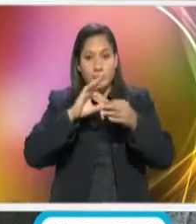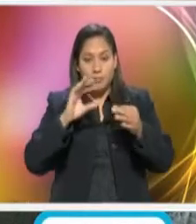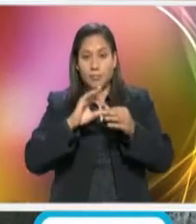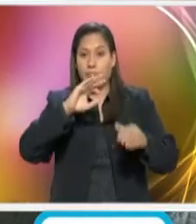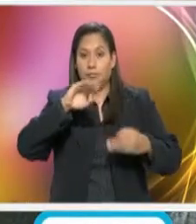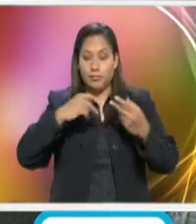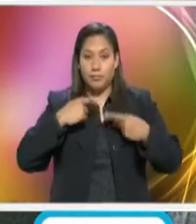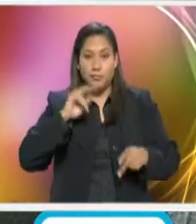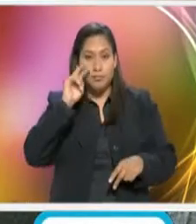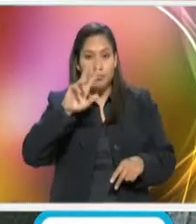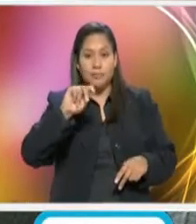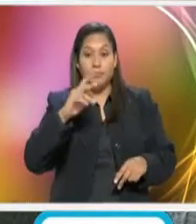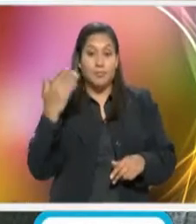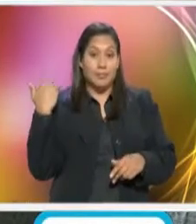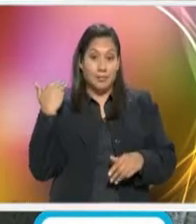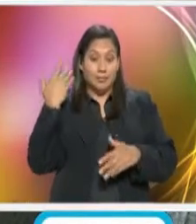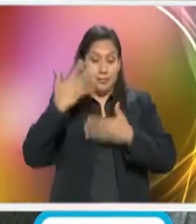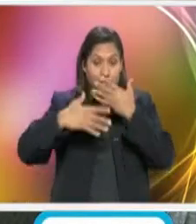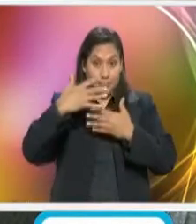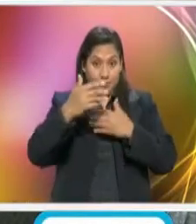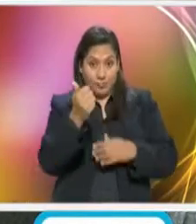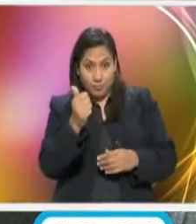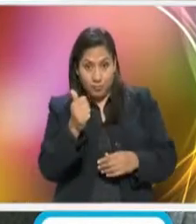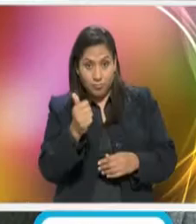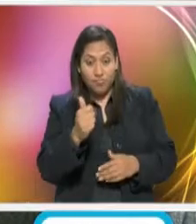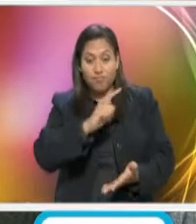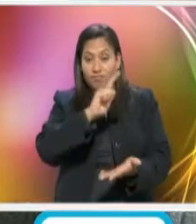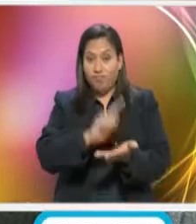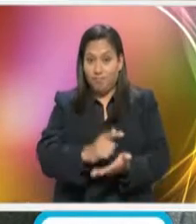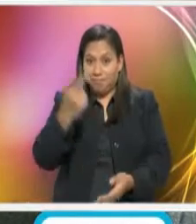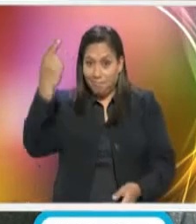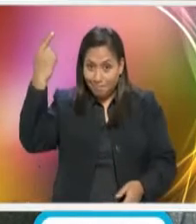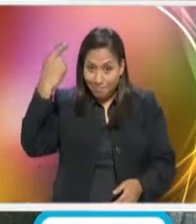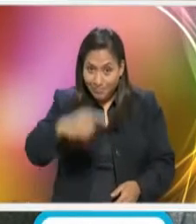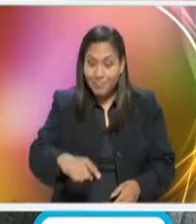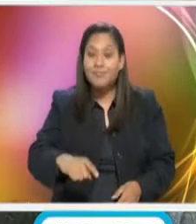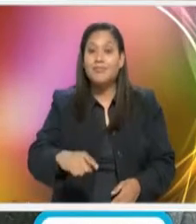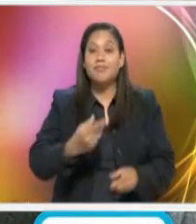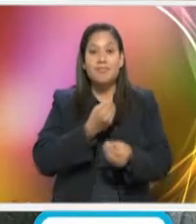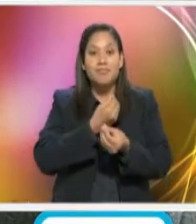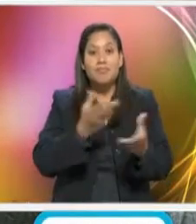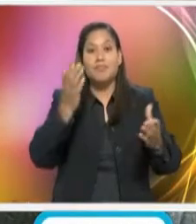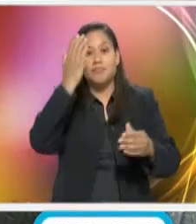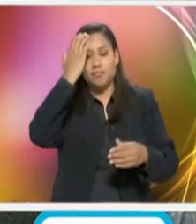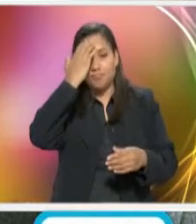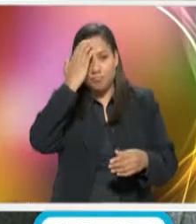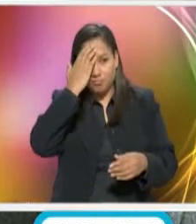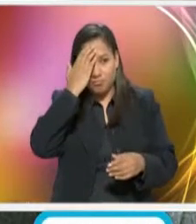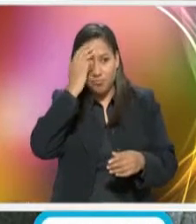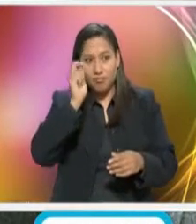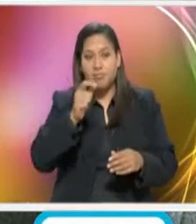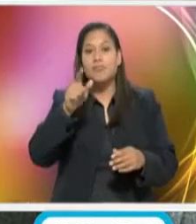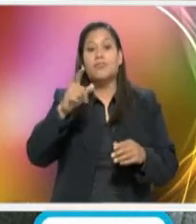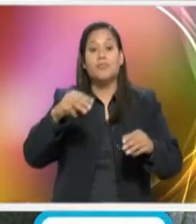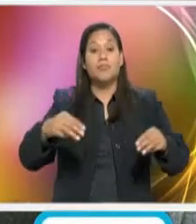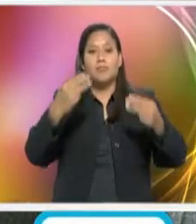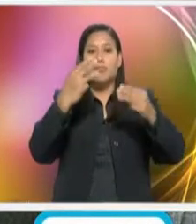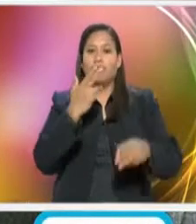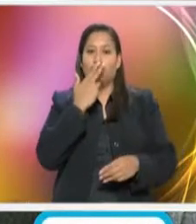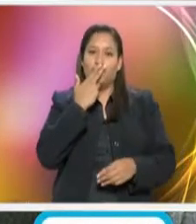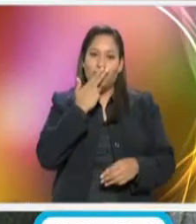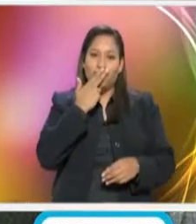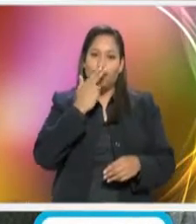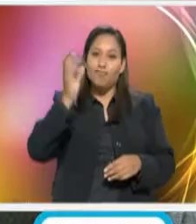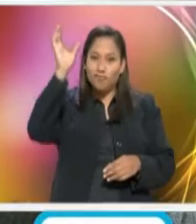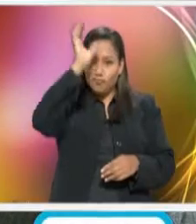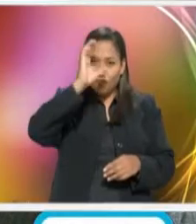nuestra audiencia que el pasado 15 de agosto, mediante decreto, se dio a conocer la declaratoria como patrimonio cultural